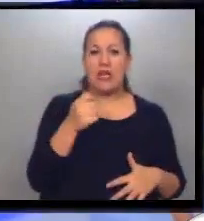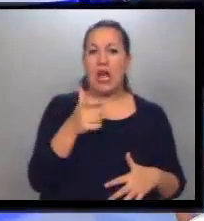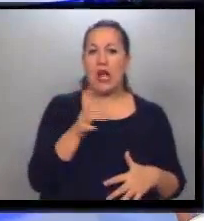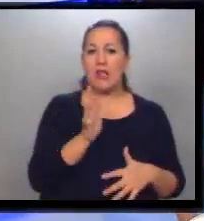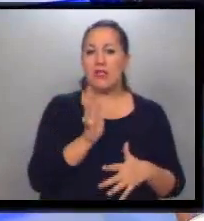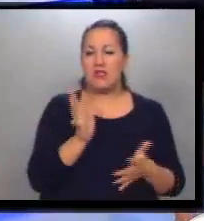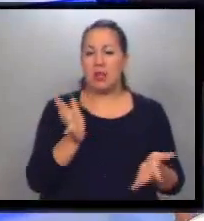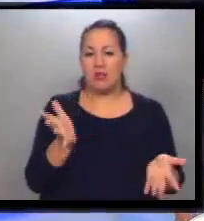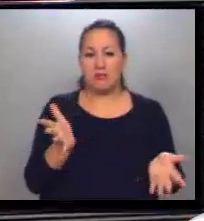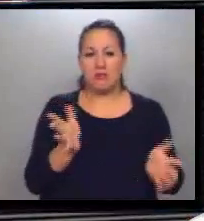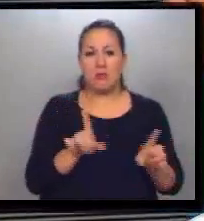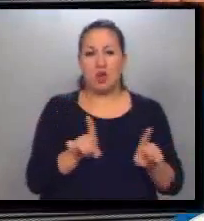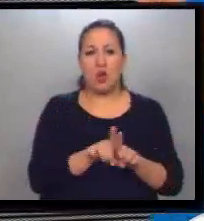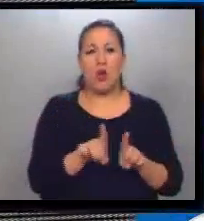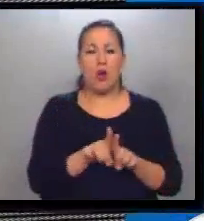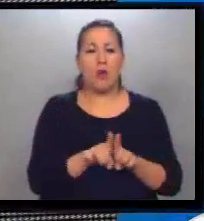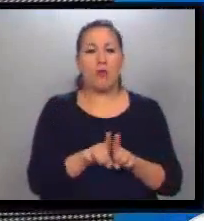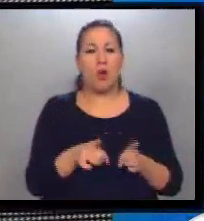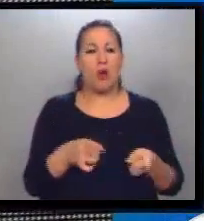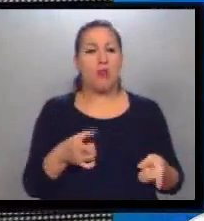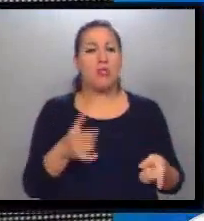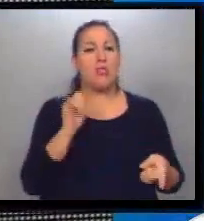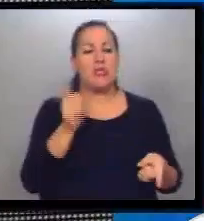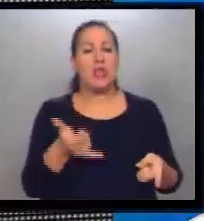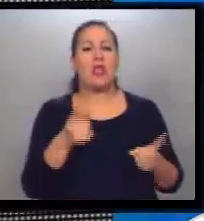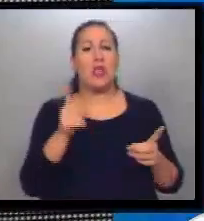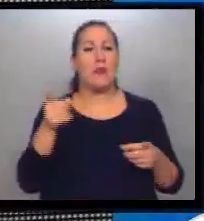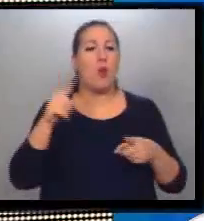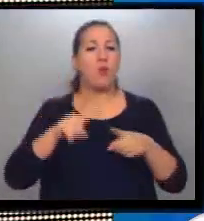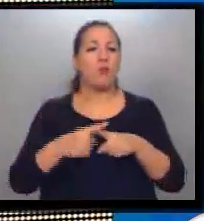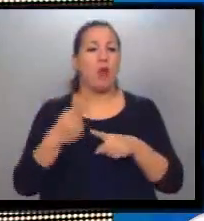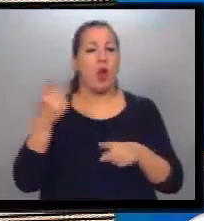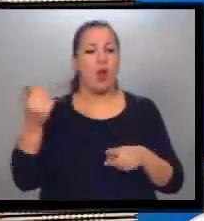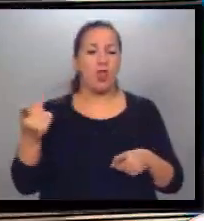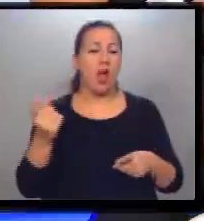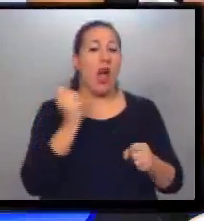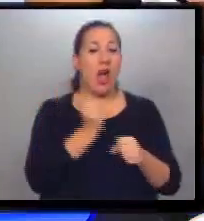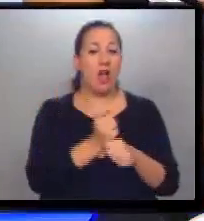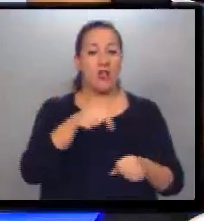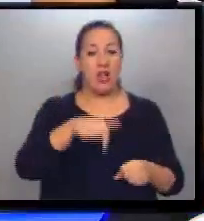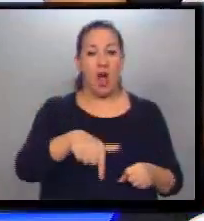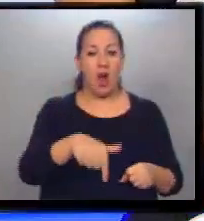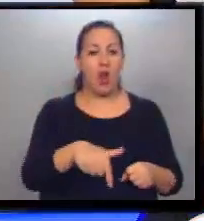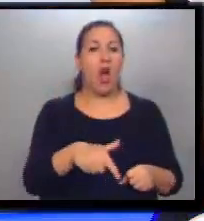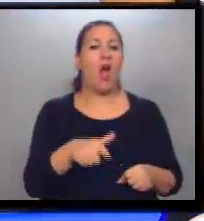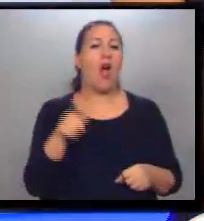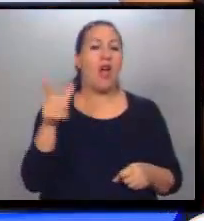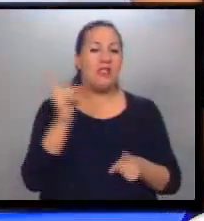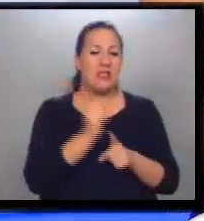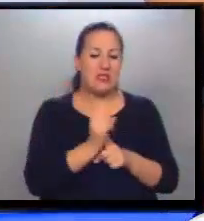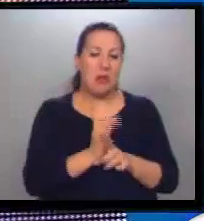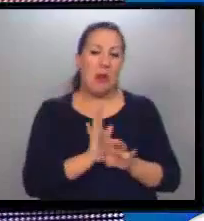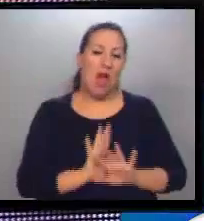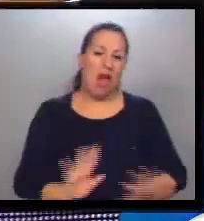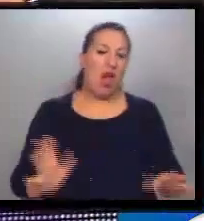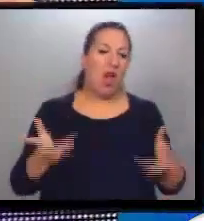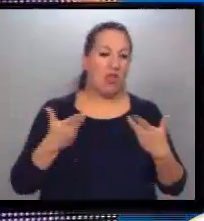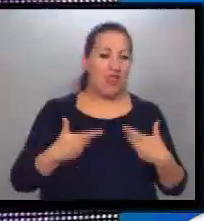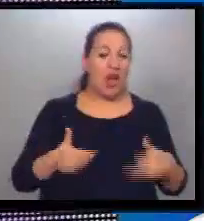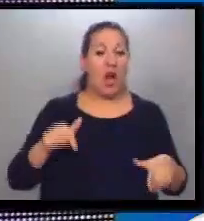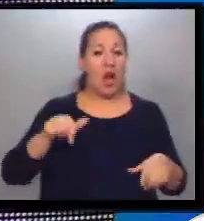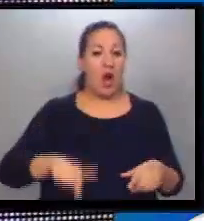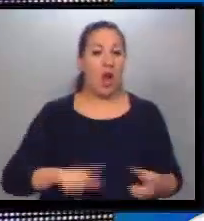Bueno, además él es un político que tenía, bueno, hasta hoy, un perfil más bajo. Ahora se le levanta esta